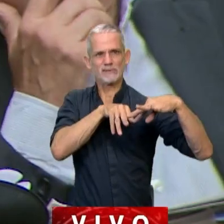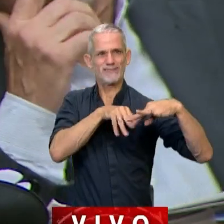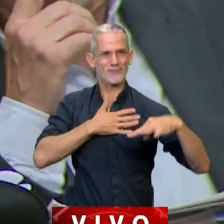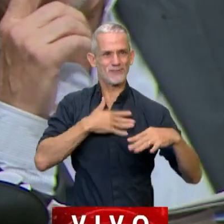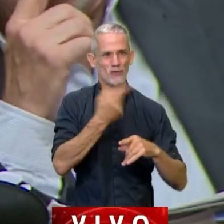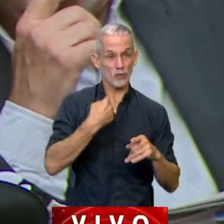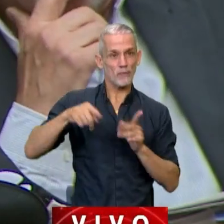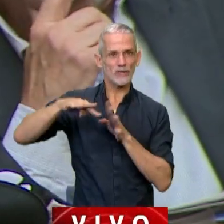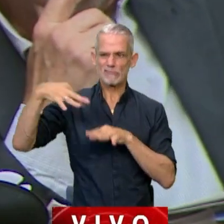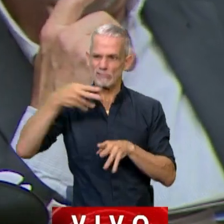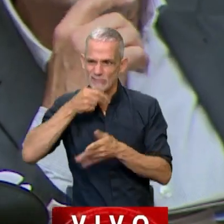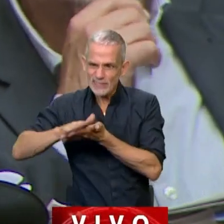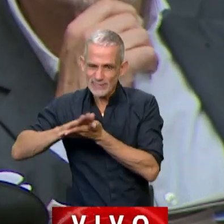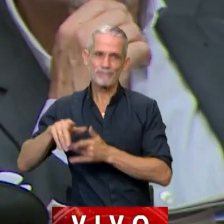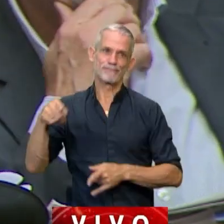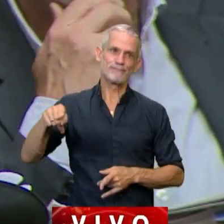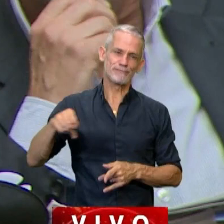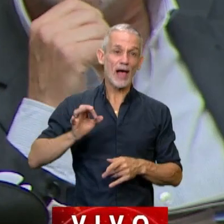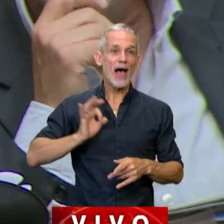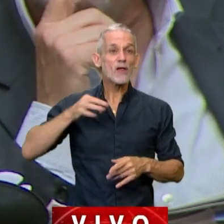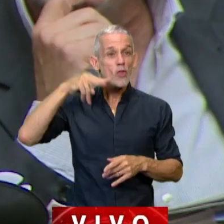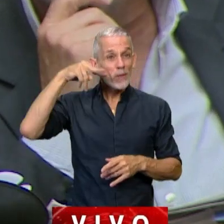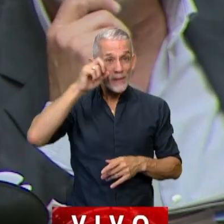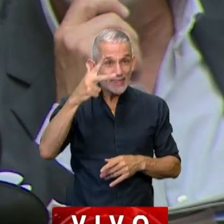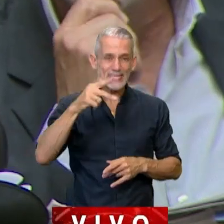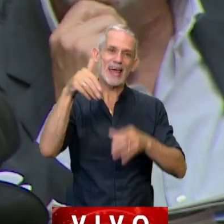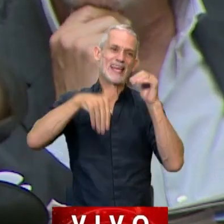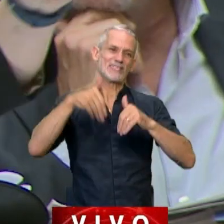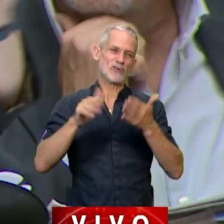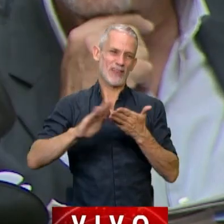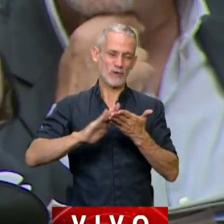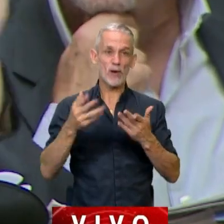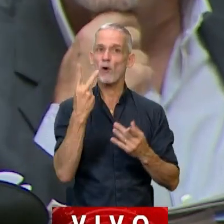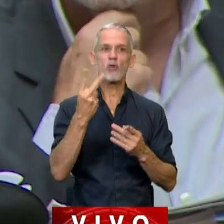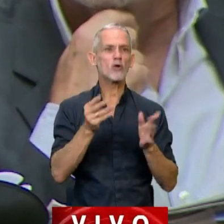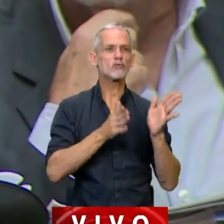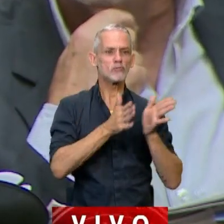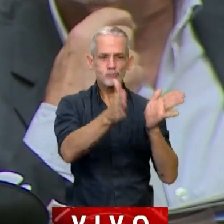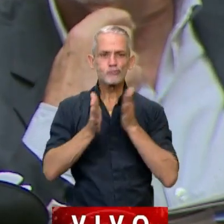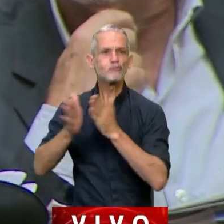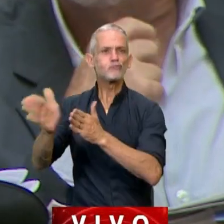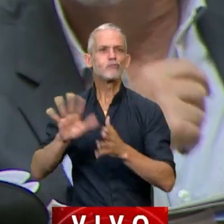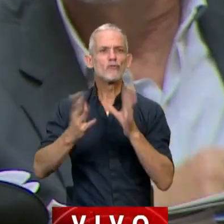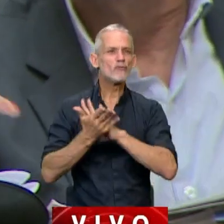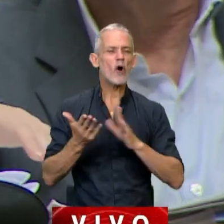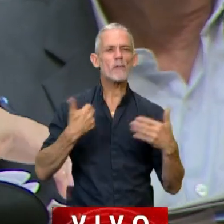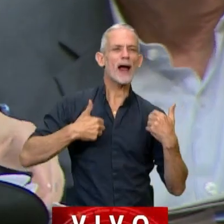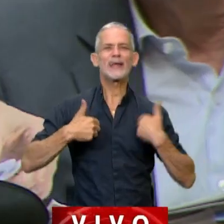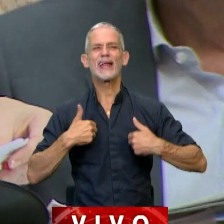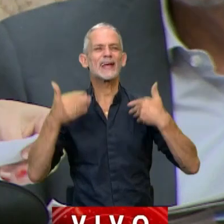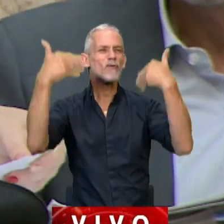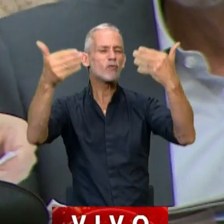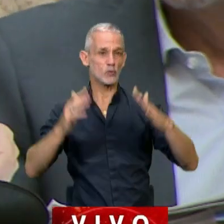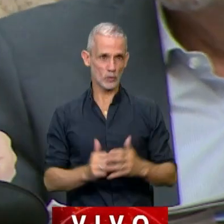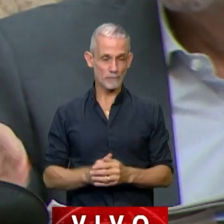es después lo que se va a poner en disputa en el 2023 nuevamente estos dos proyectos de país cuando hablamos del